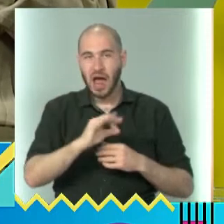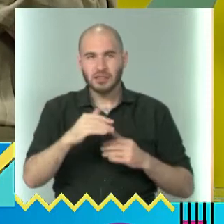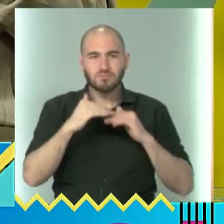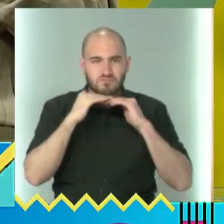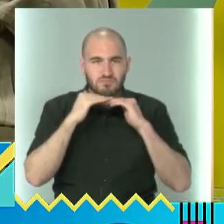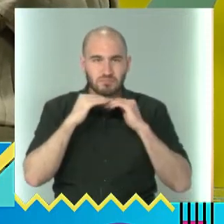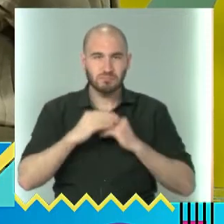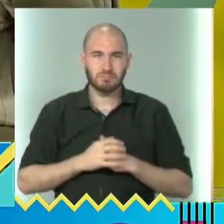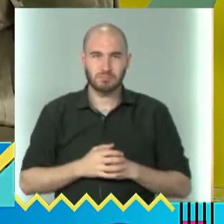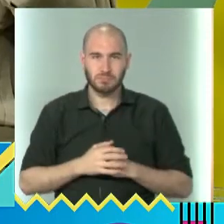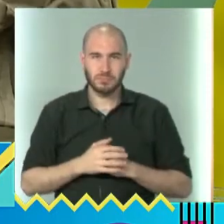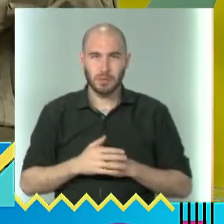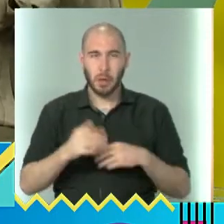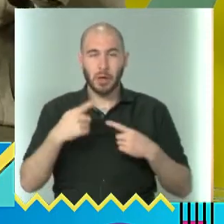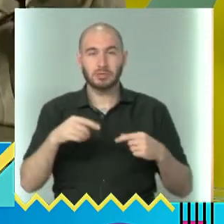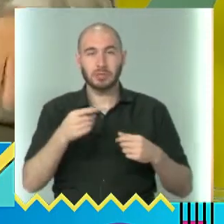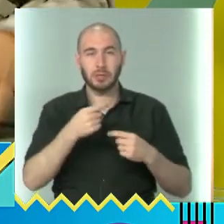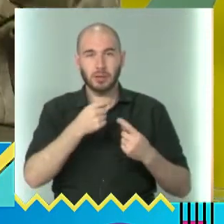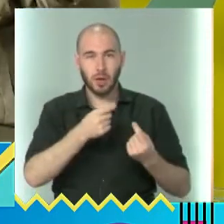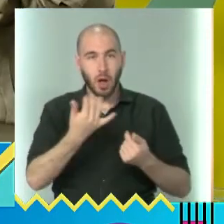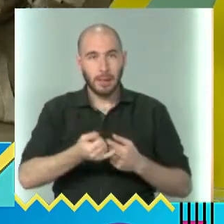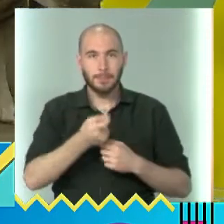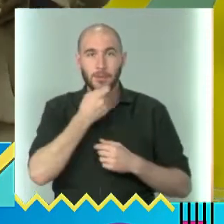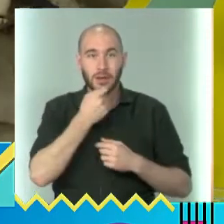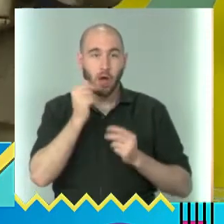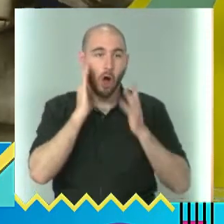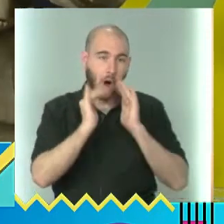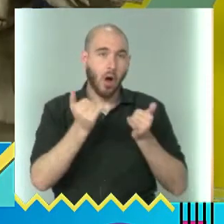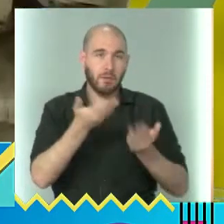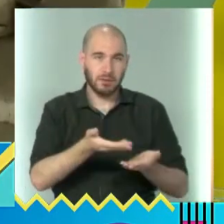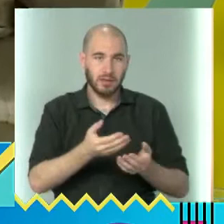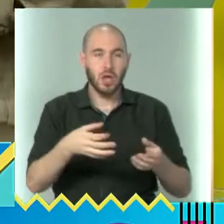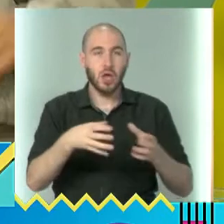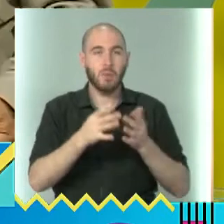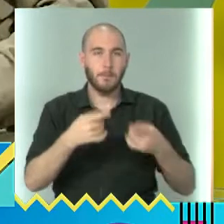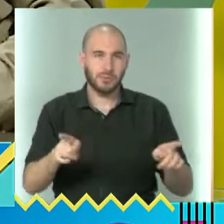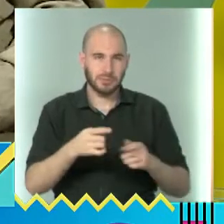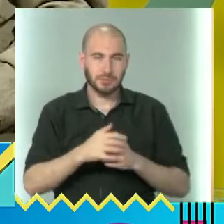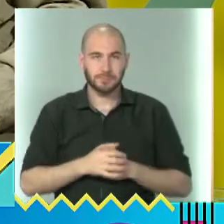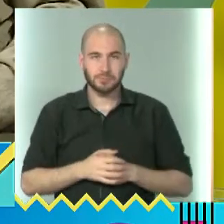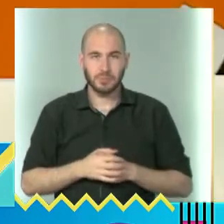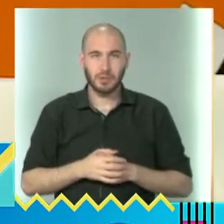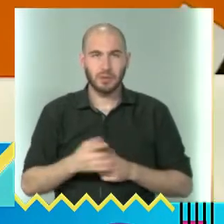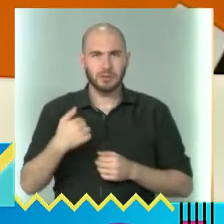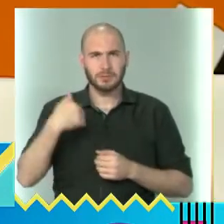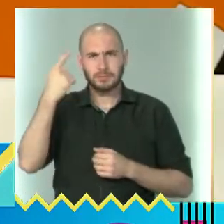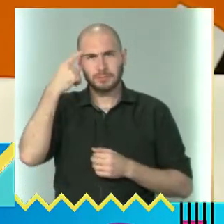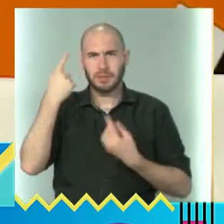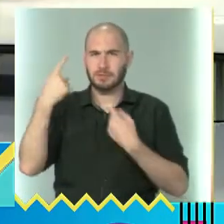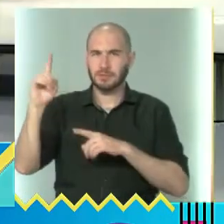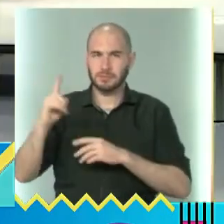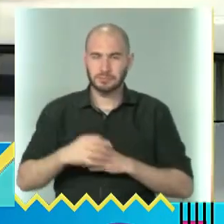consume. Hay consumo, sí. Y das un ejemplo joven, por supuesto, una banda que... Yo estaba pensando en otra